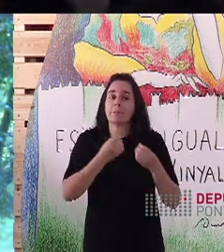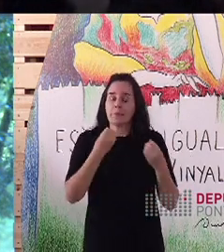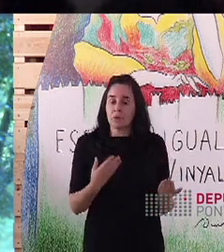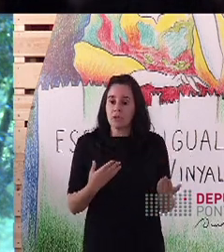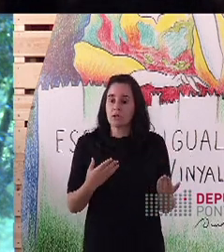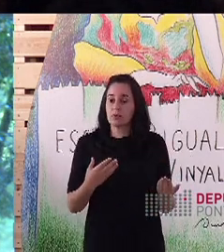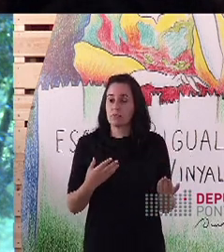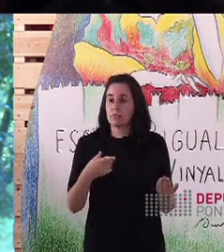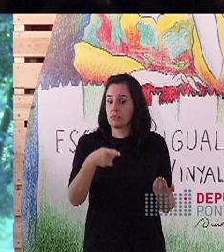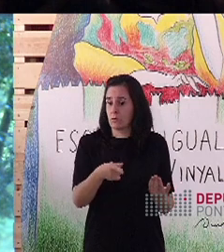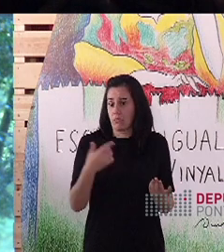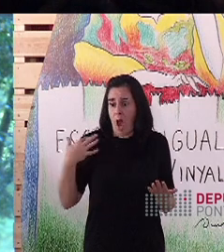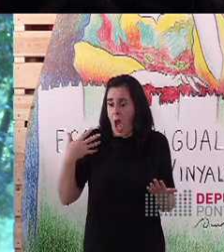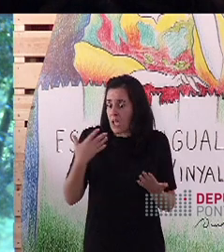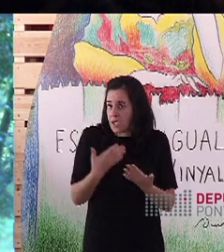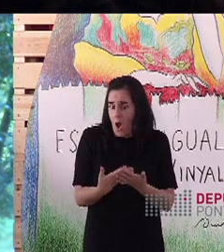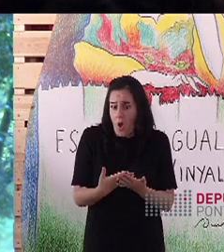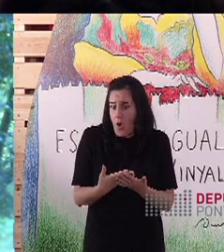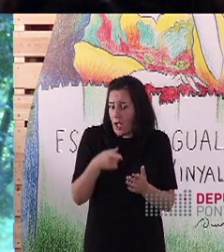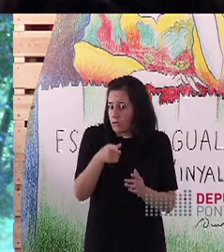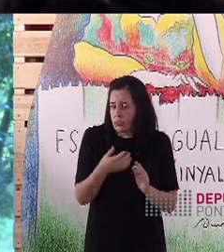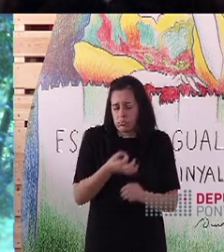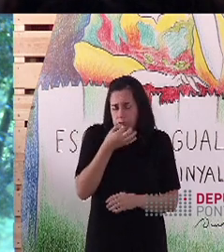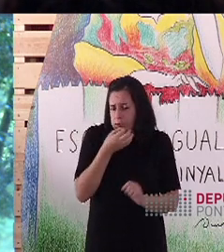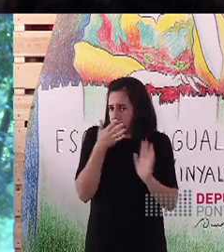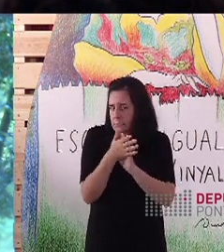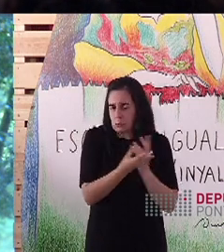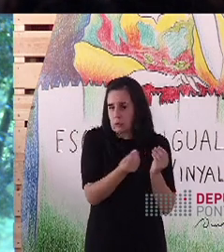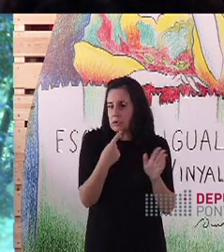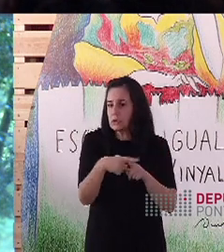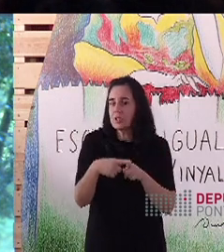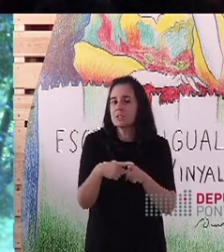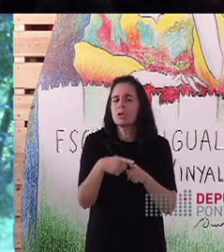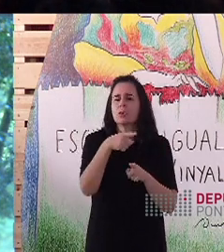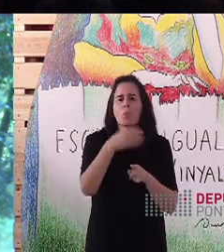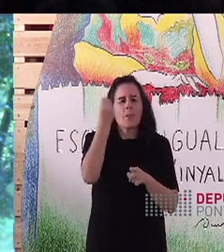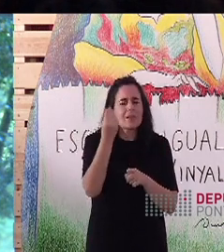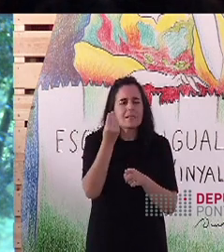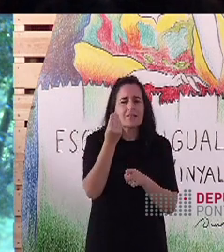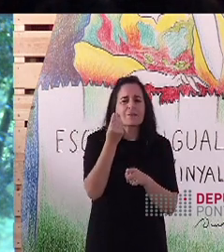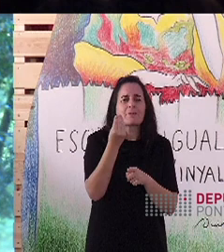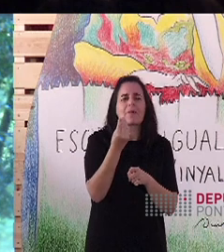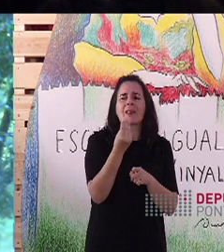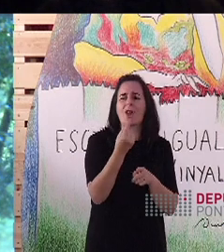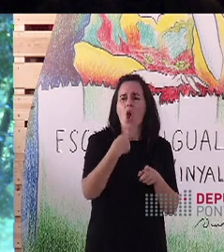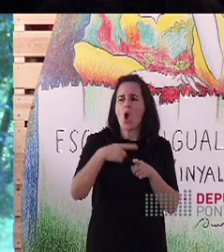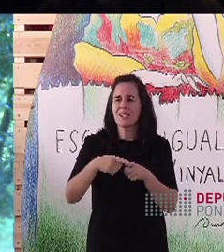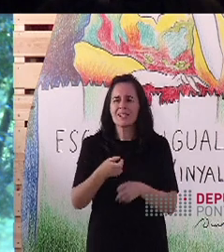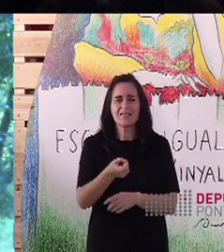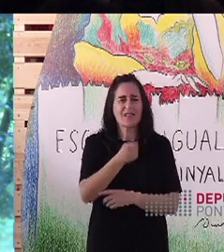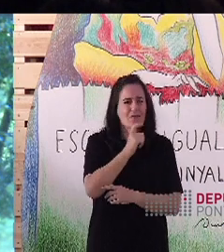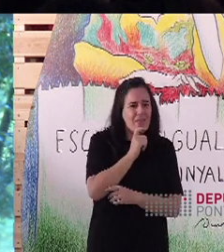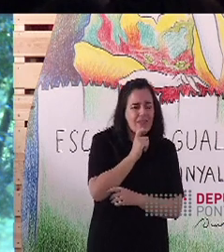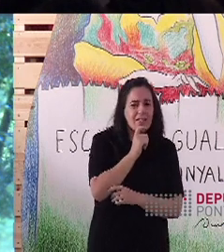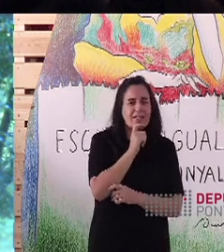De todo o que as comentaches, cales crees ti que son as dificultades polas cales hai unha clara